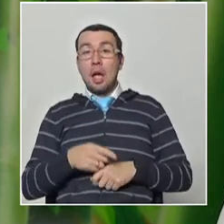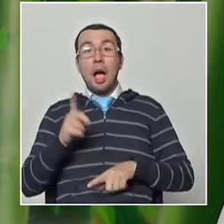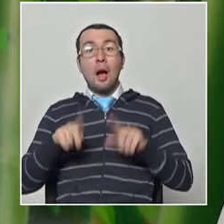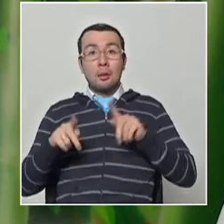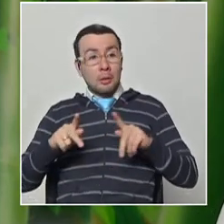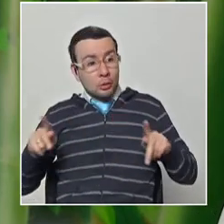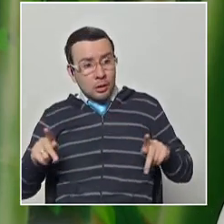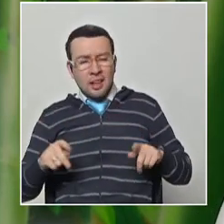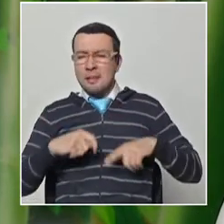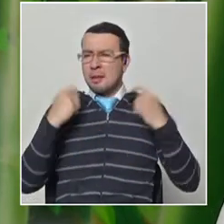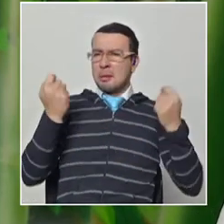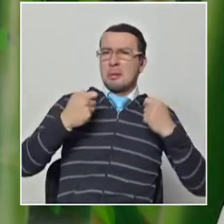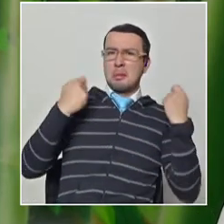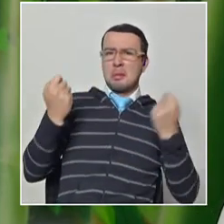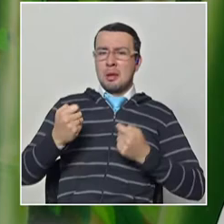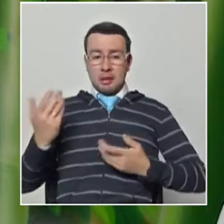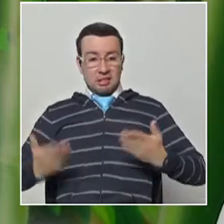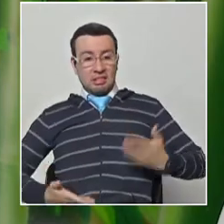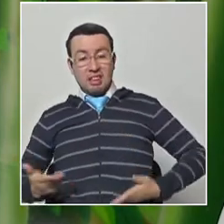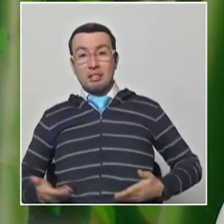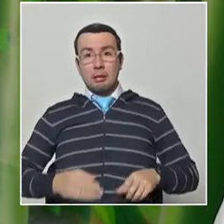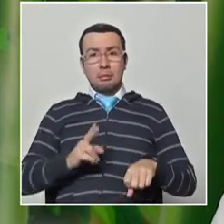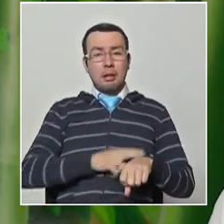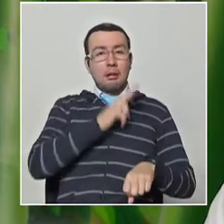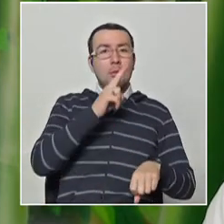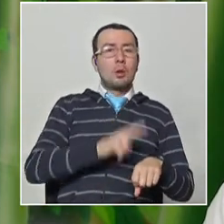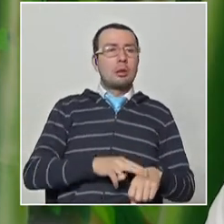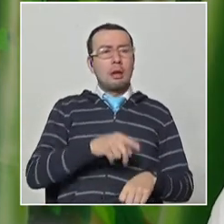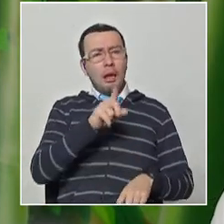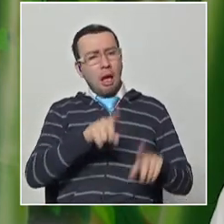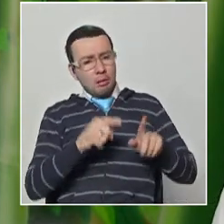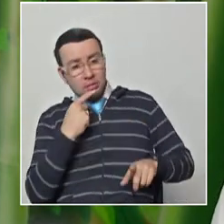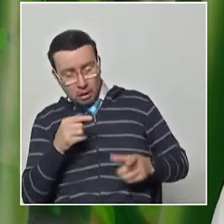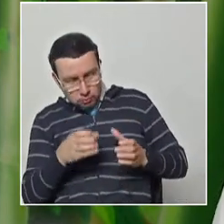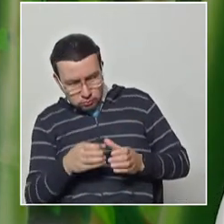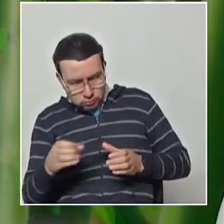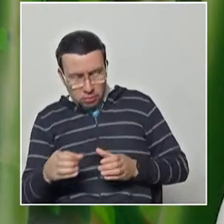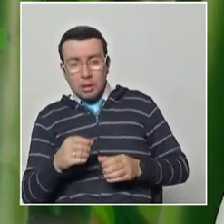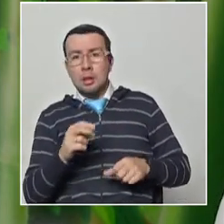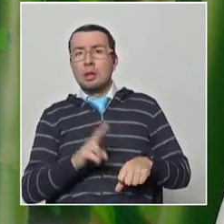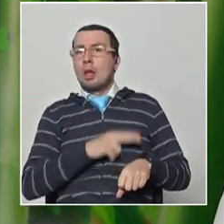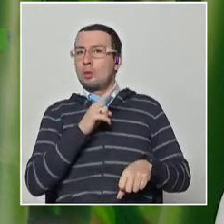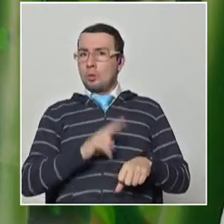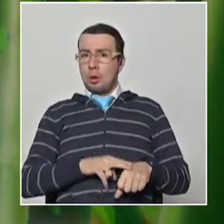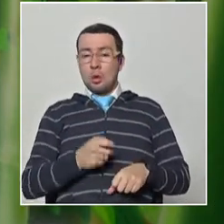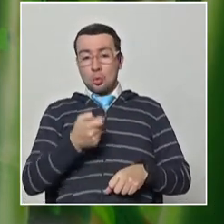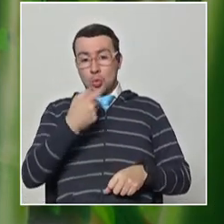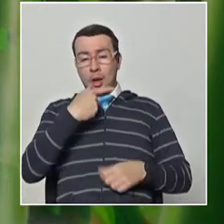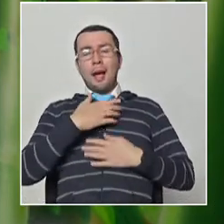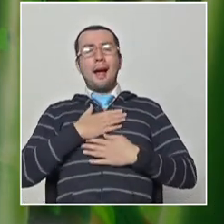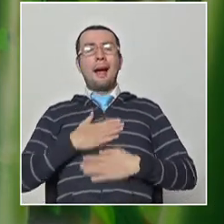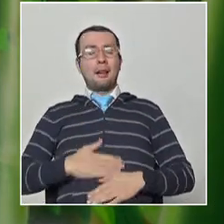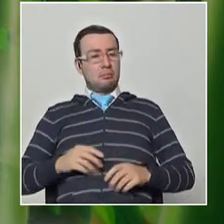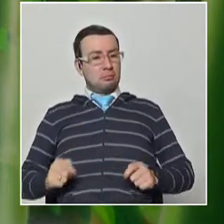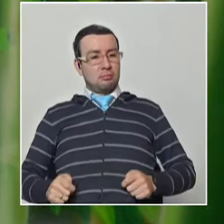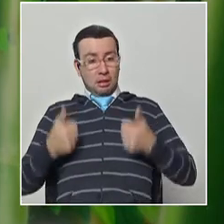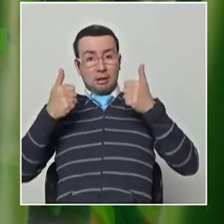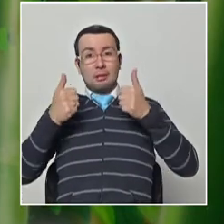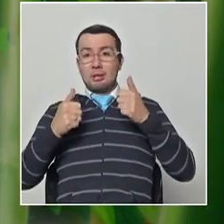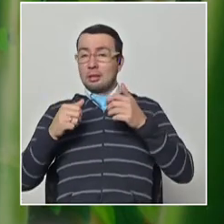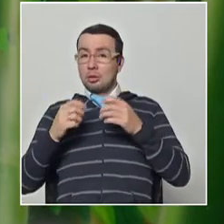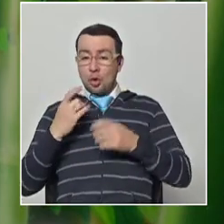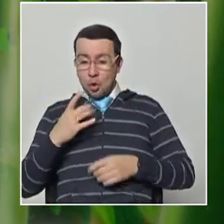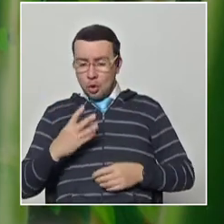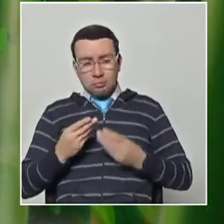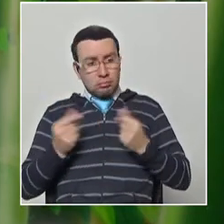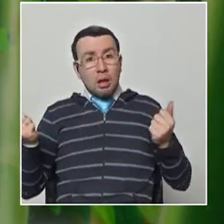alcahuetean viniendo esto en tiendas naturistas porque es es que natural y quita el dolor inmediatamente ningún producto natural neumático quita